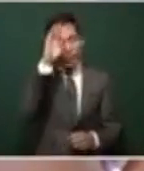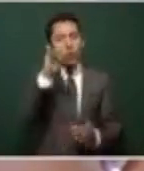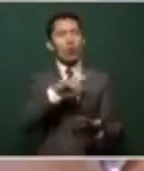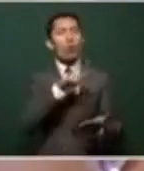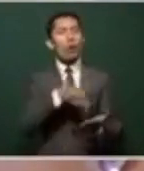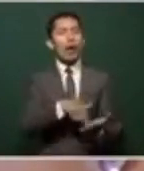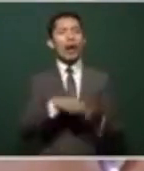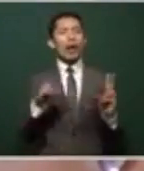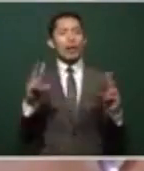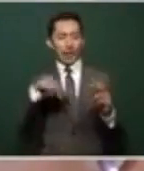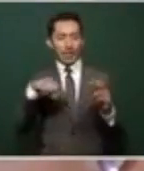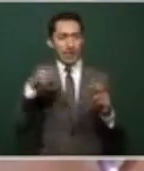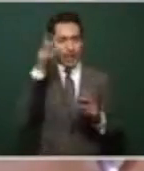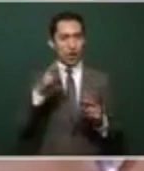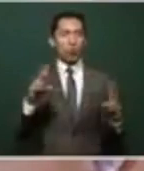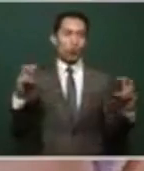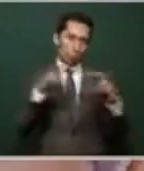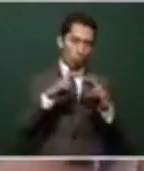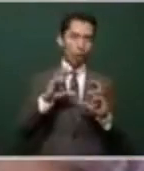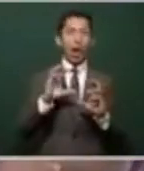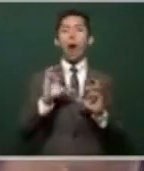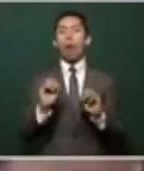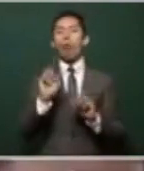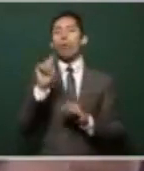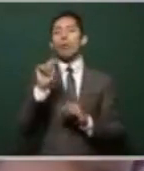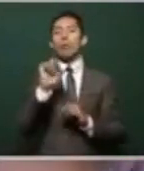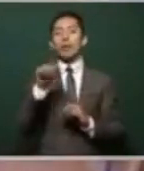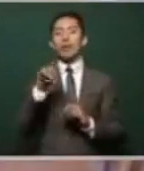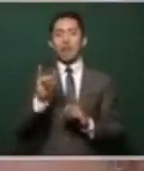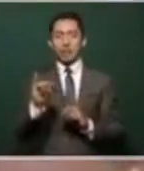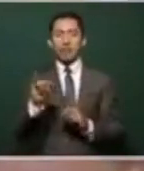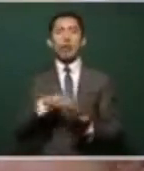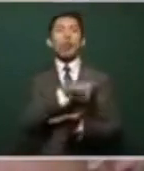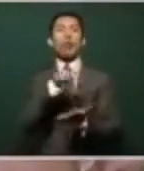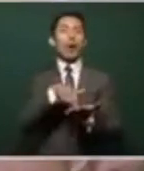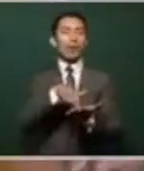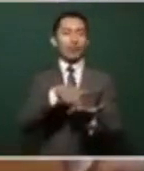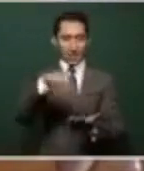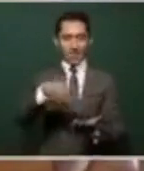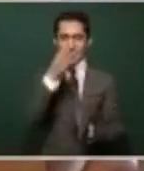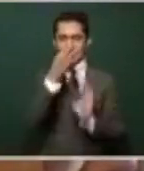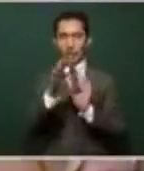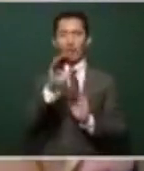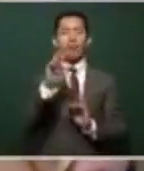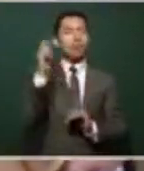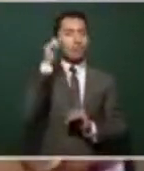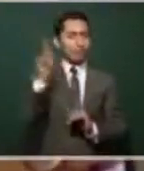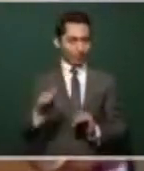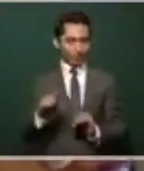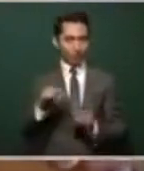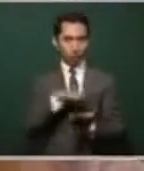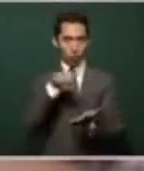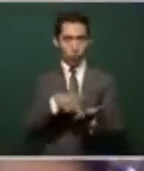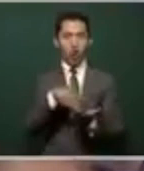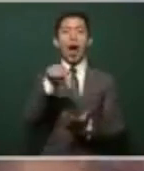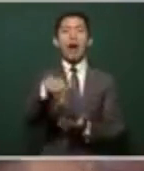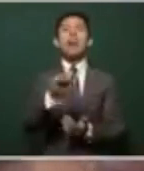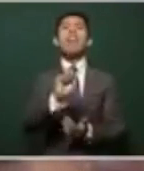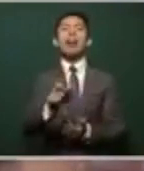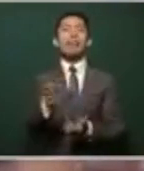Allende o en Tepeji del Río, que la región de Tizayuca se convertía incluso en